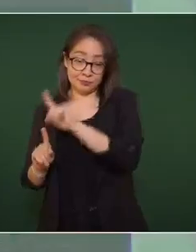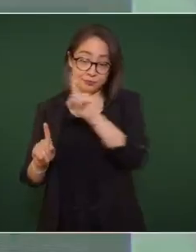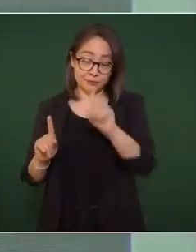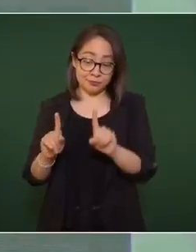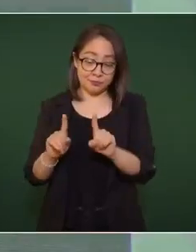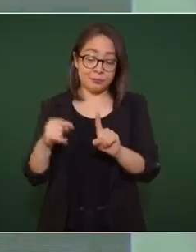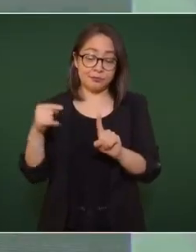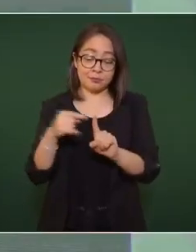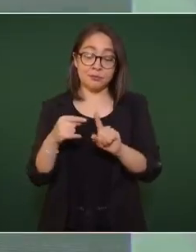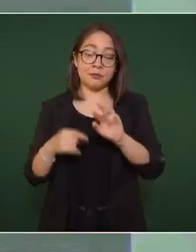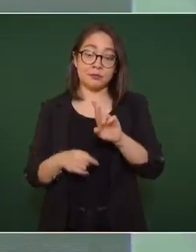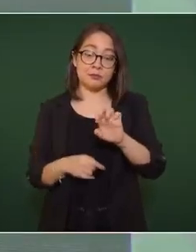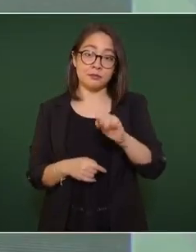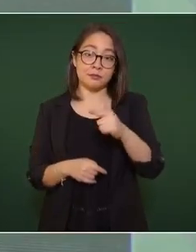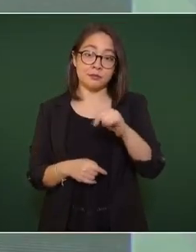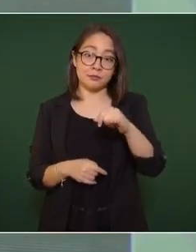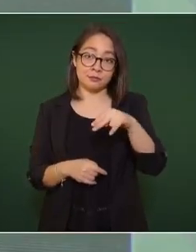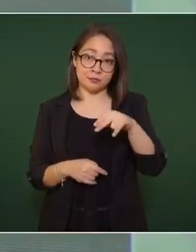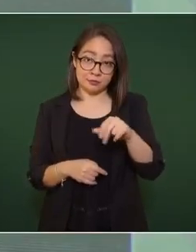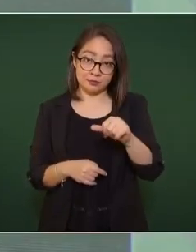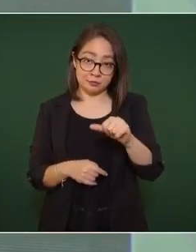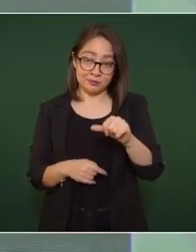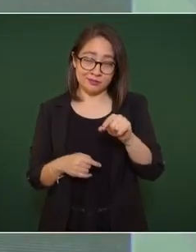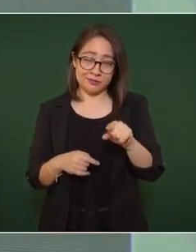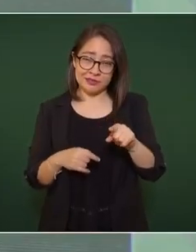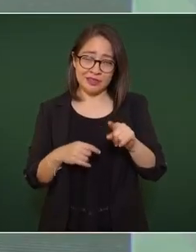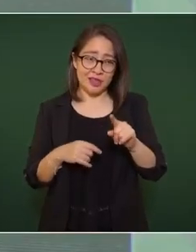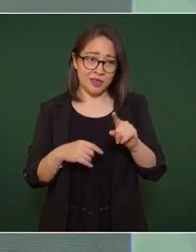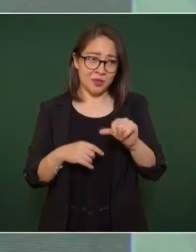Por eso me dolió mucho lo de su asesinato,